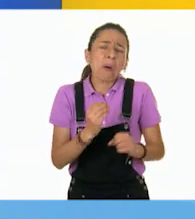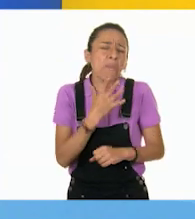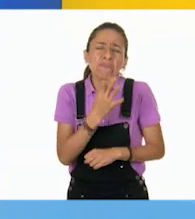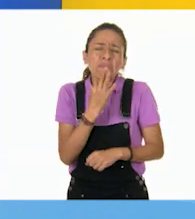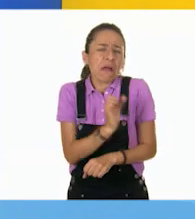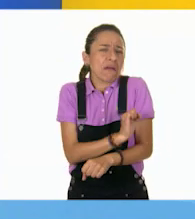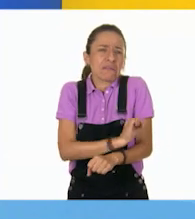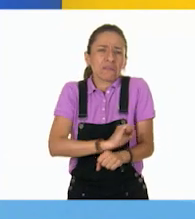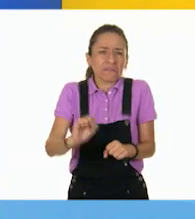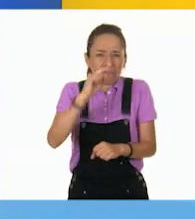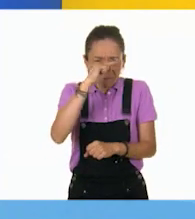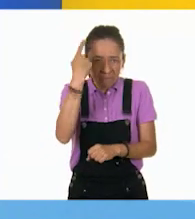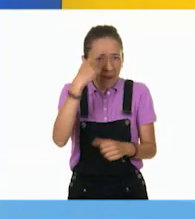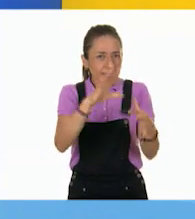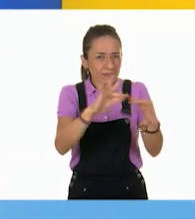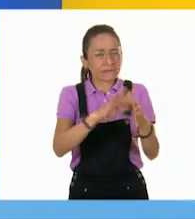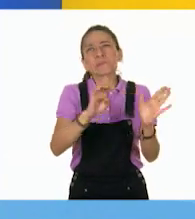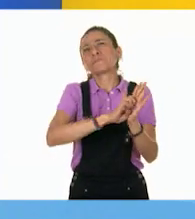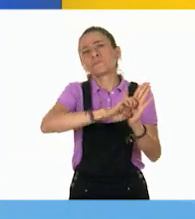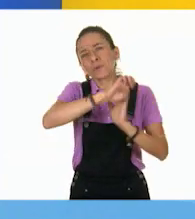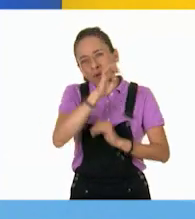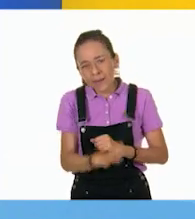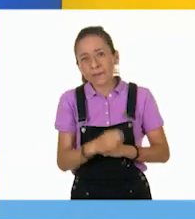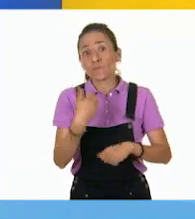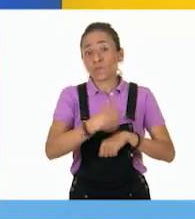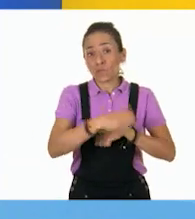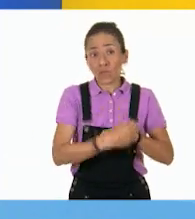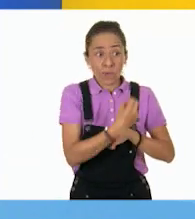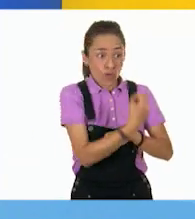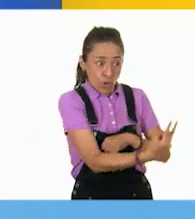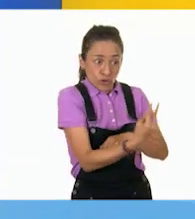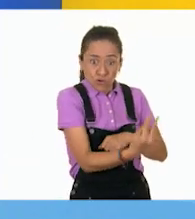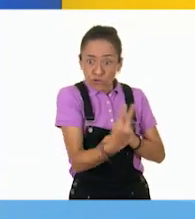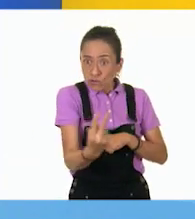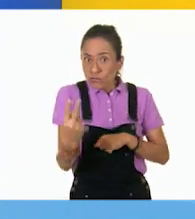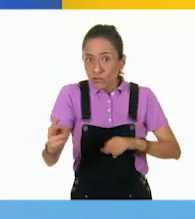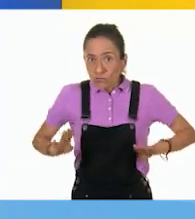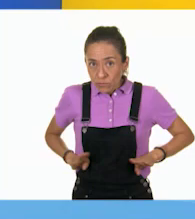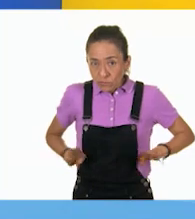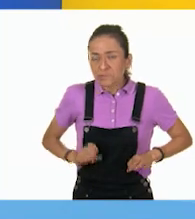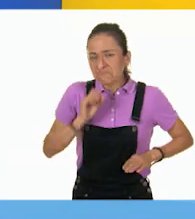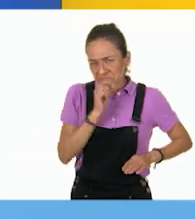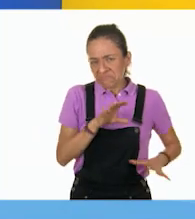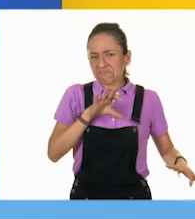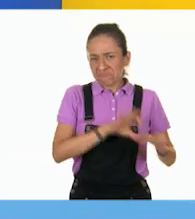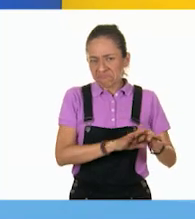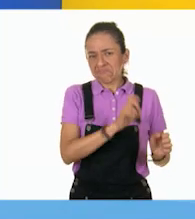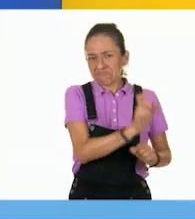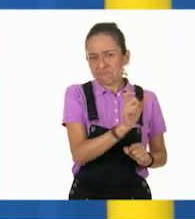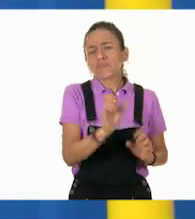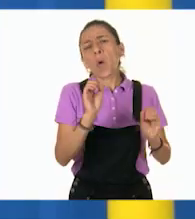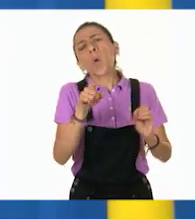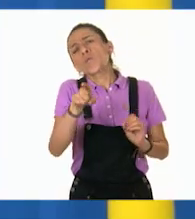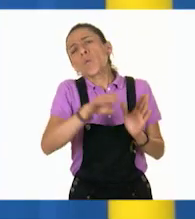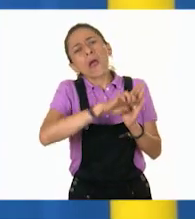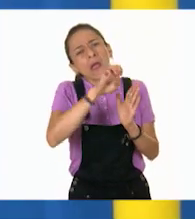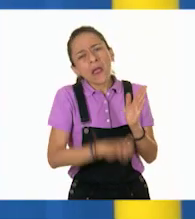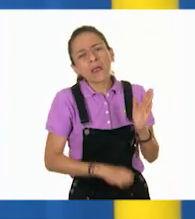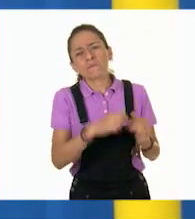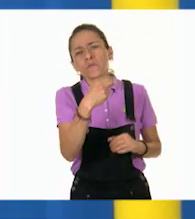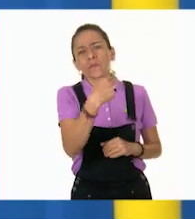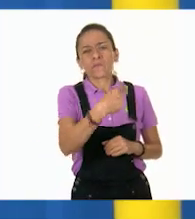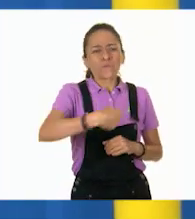como ocurre con la sucesión de números pares y con el ejemplo que das acerca de la lista de números de alumnos.